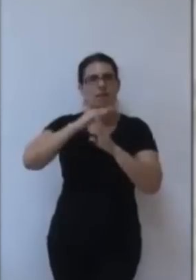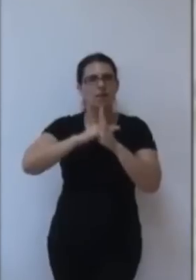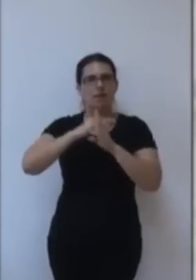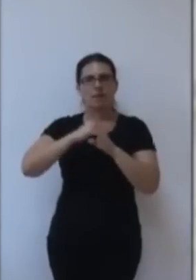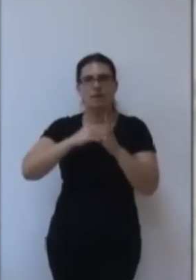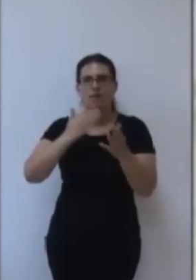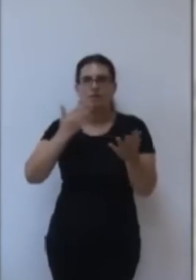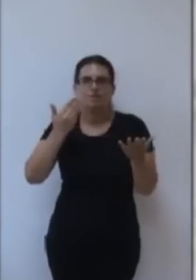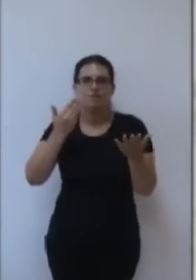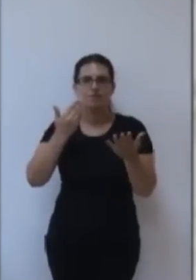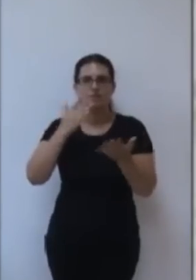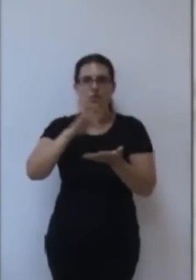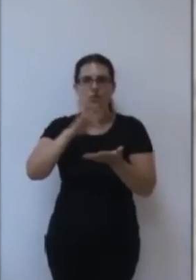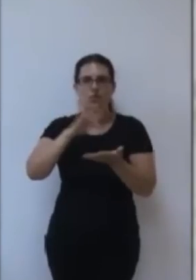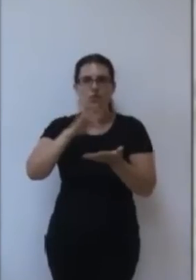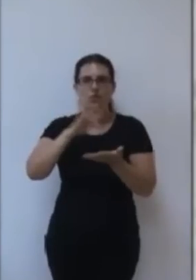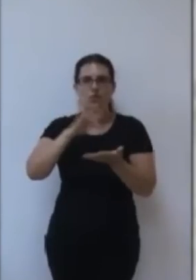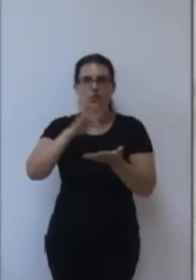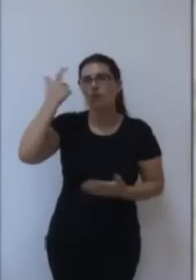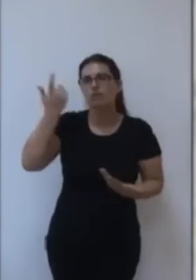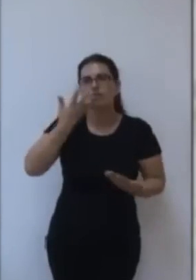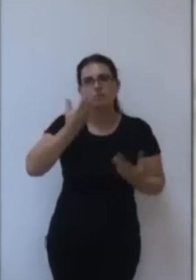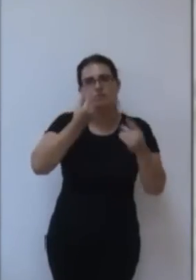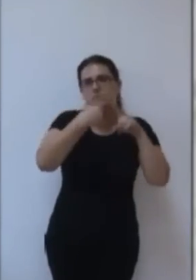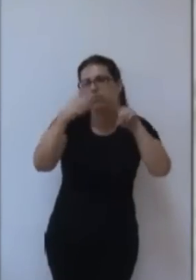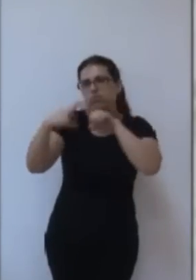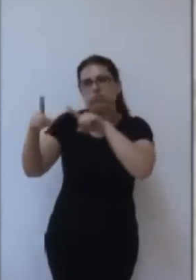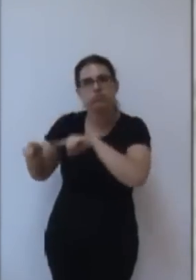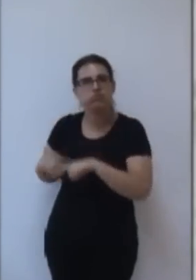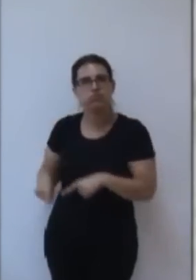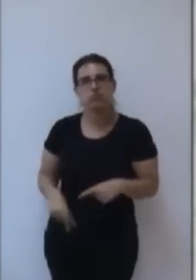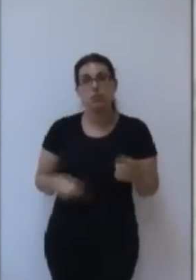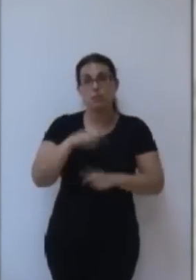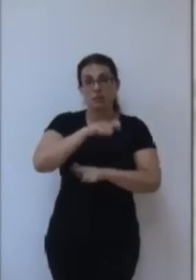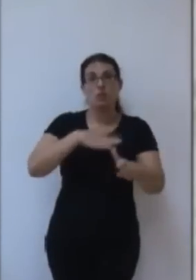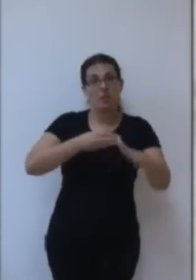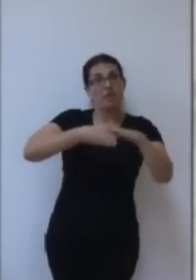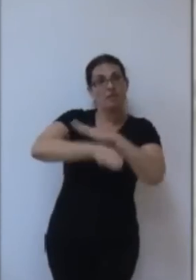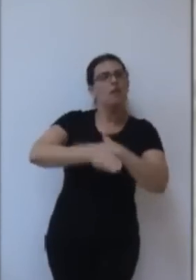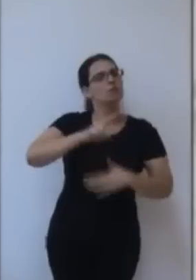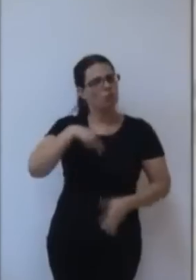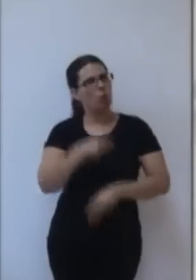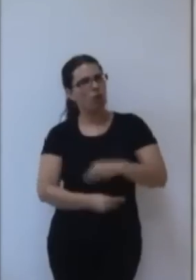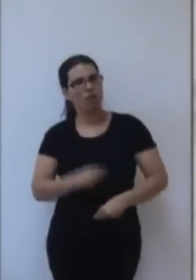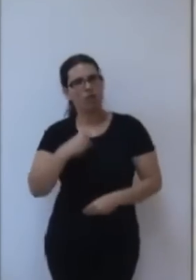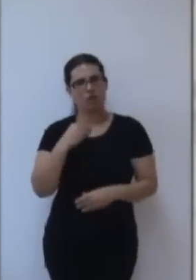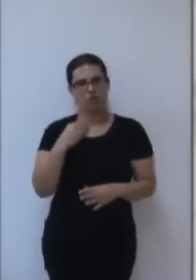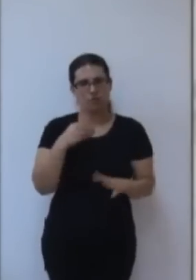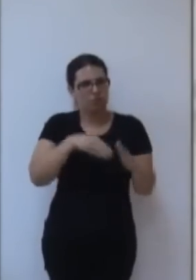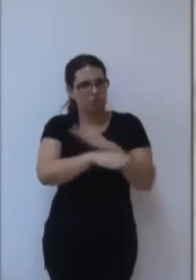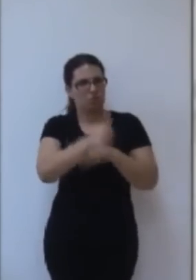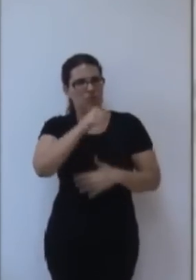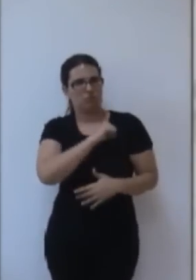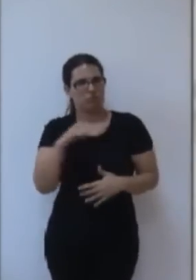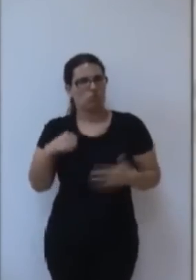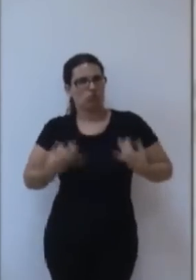discapacidad intelectual, es que claro, como tienes tanta variabilidad, aquellos que pueden acceder están accediendo de una manera más o